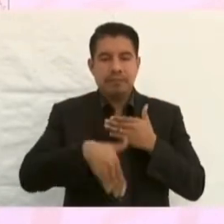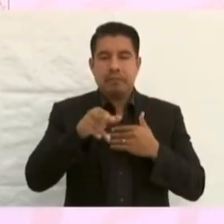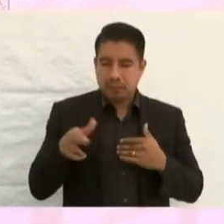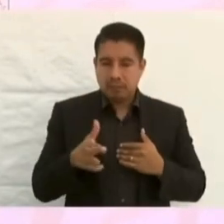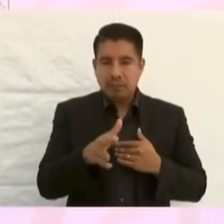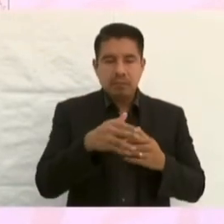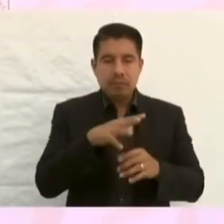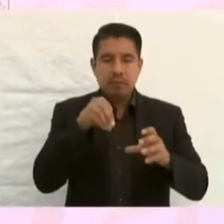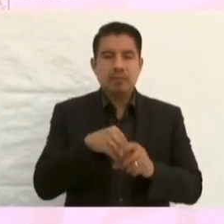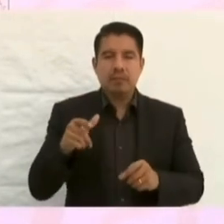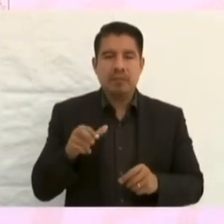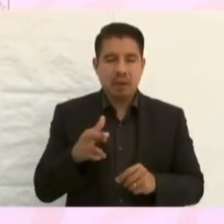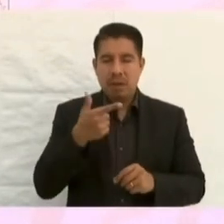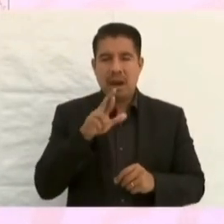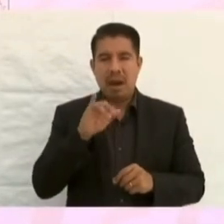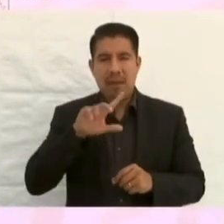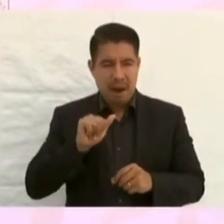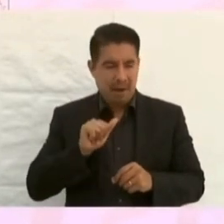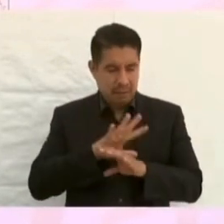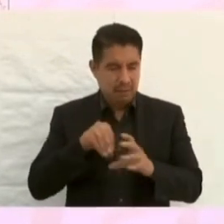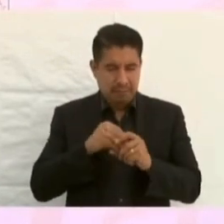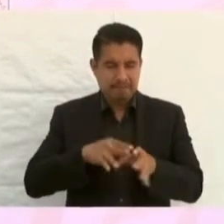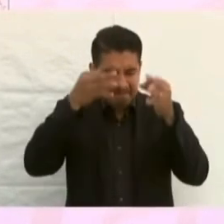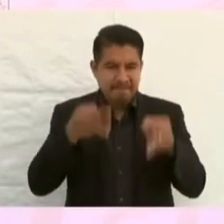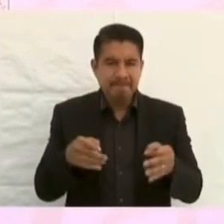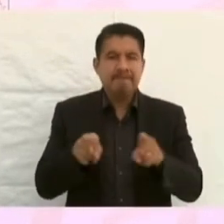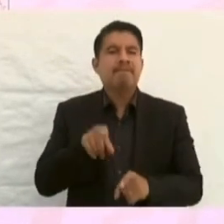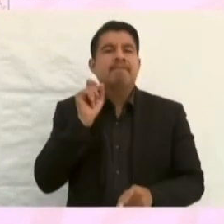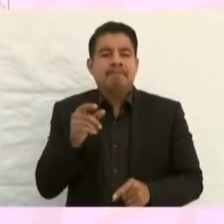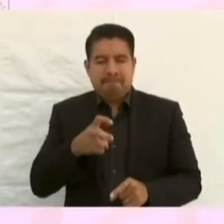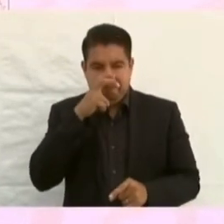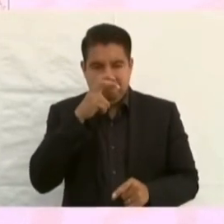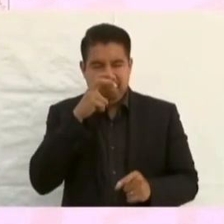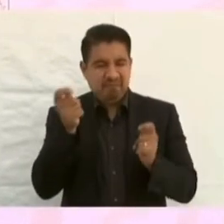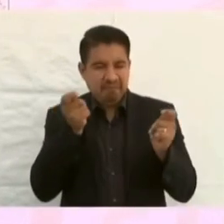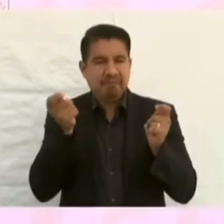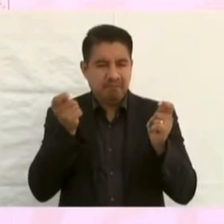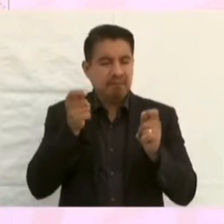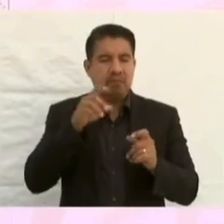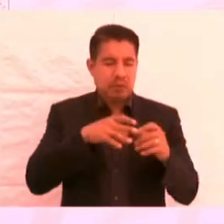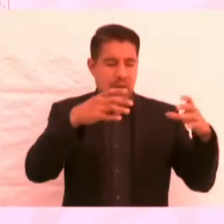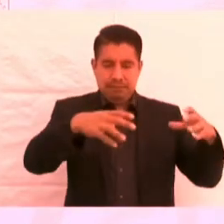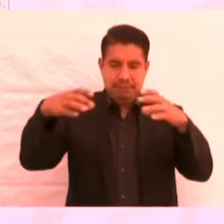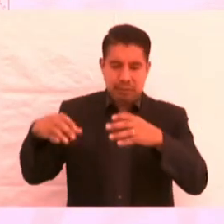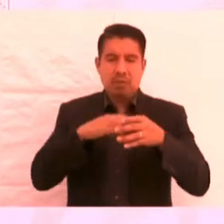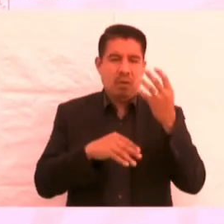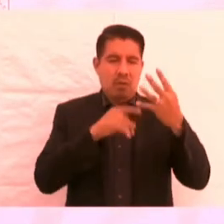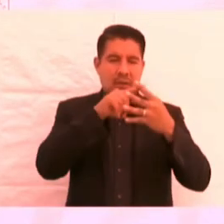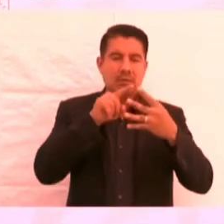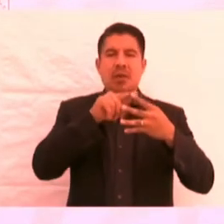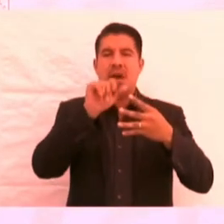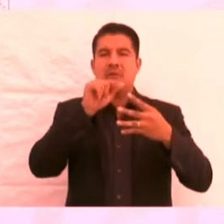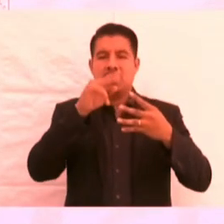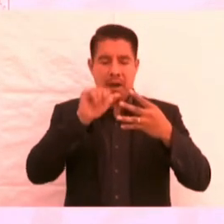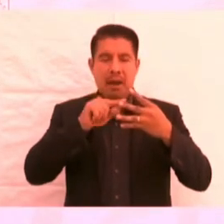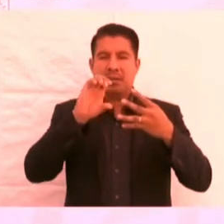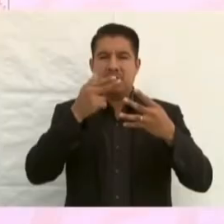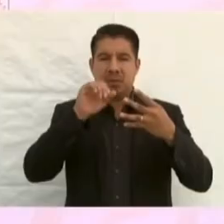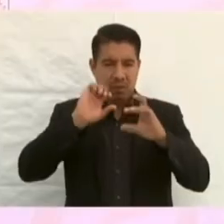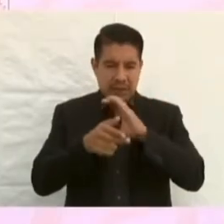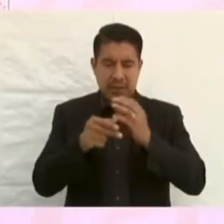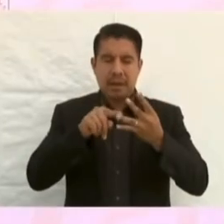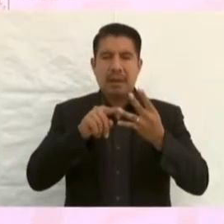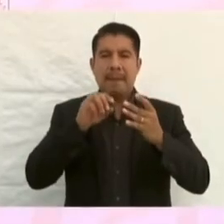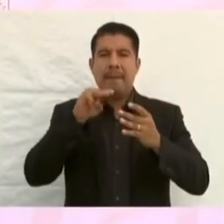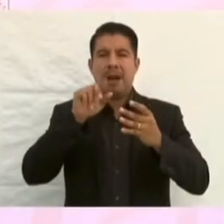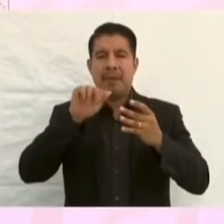del agua en el río Grijalva, un control estricto de las cuatro hidroeléctricas, Langostura, Chicoacén, Mapaso y Peñita,